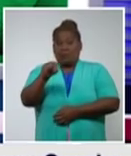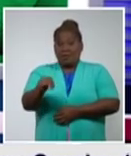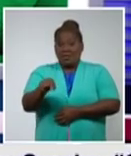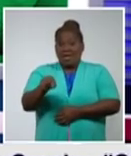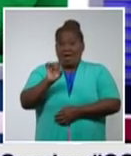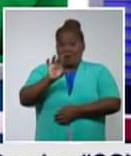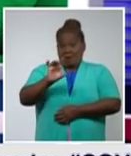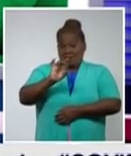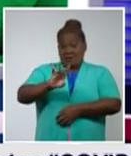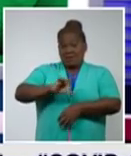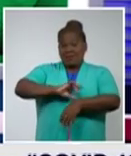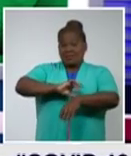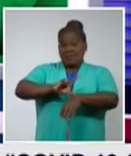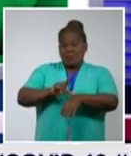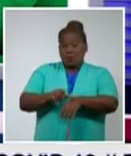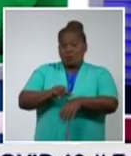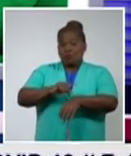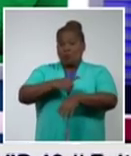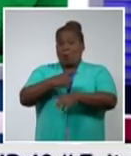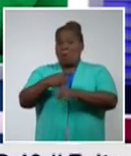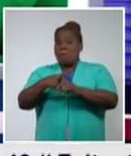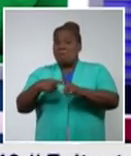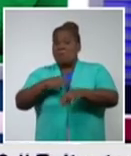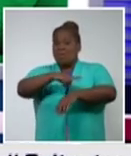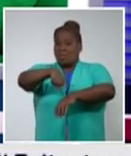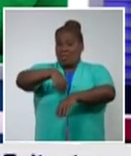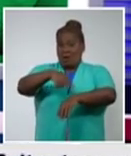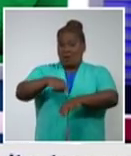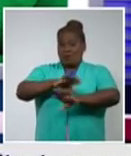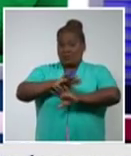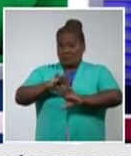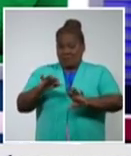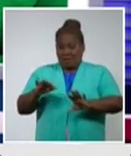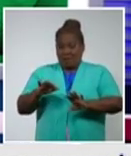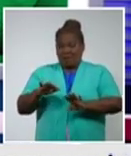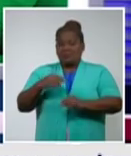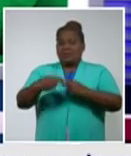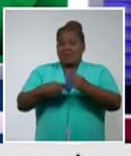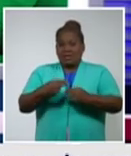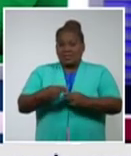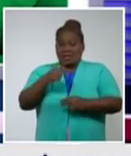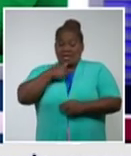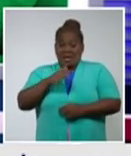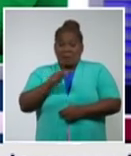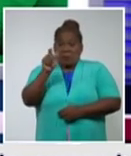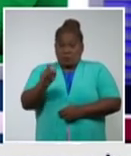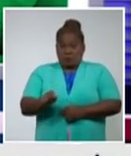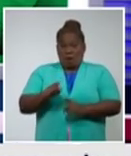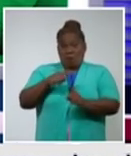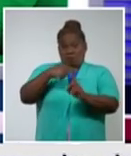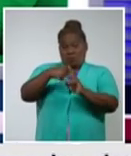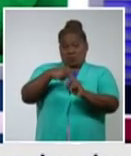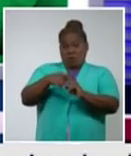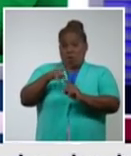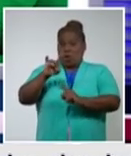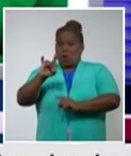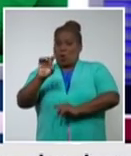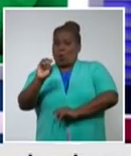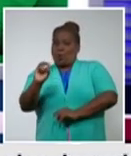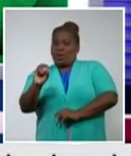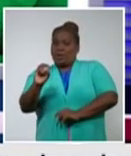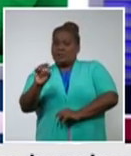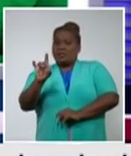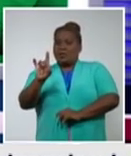si es positivo o no. De esos que dan positivo, el 90, el 92% muchas